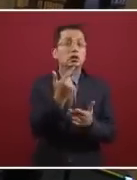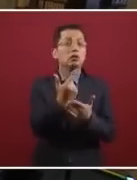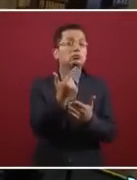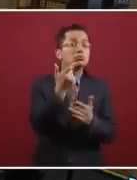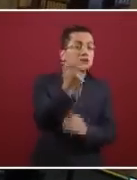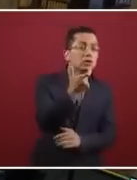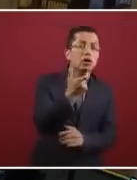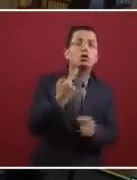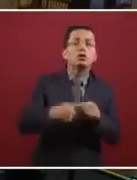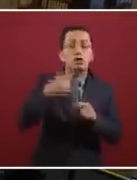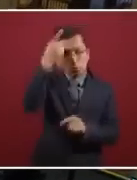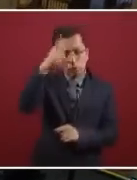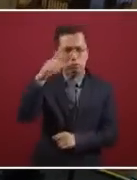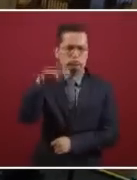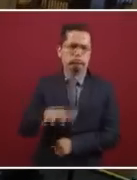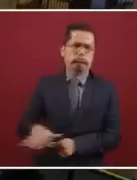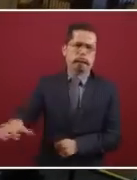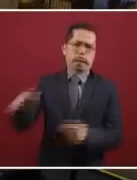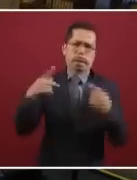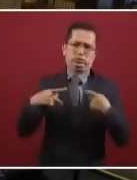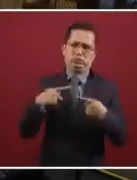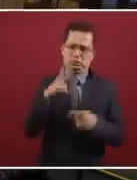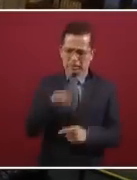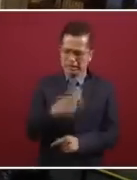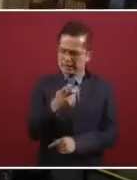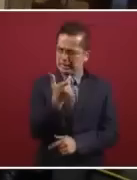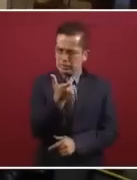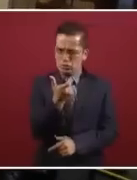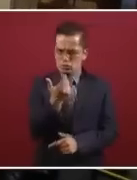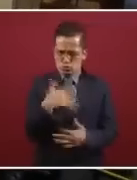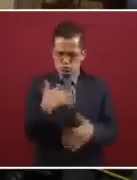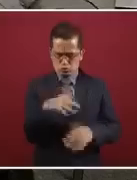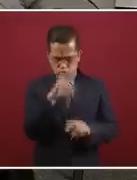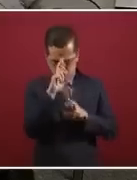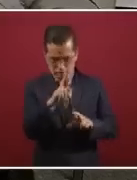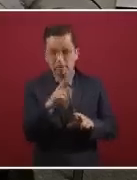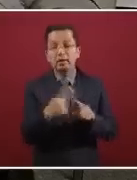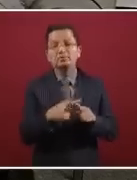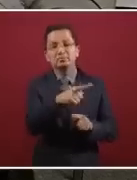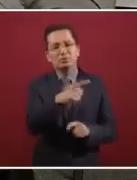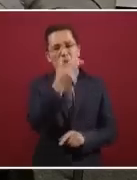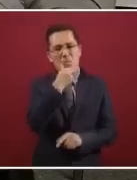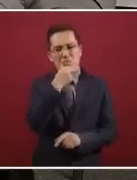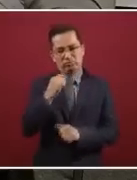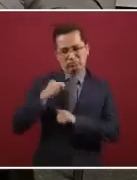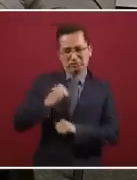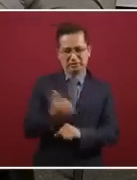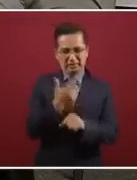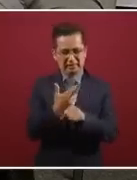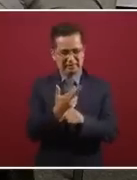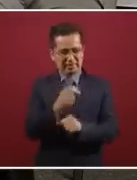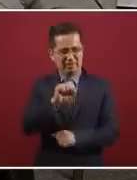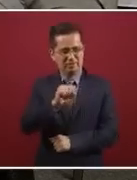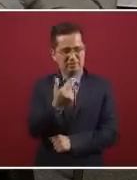dinero sagrado, el secretario de Hacienda, que está aquí con nosotros.